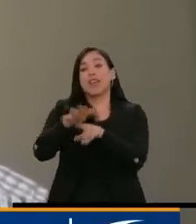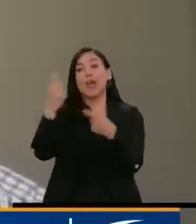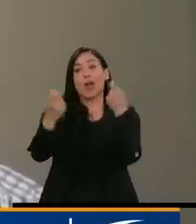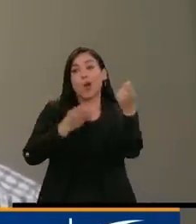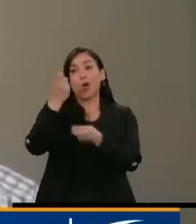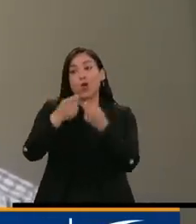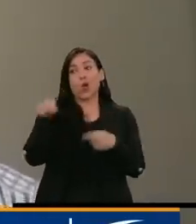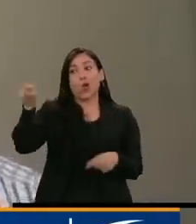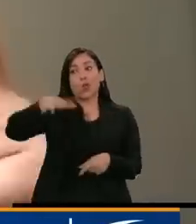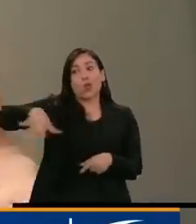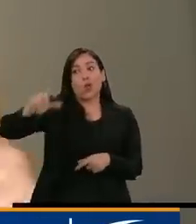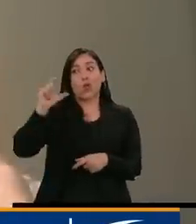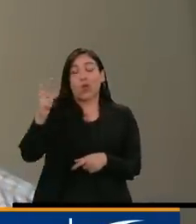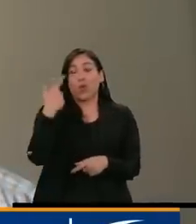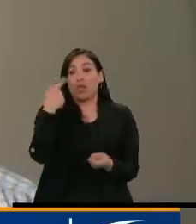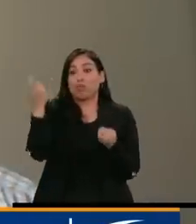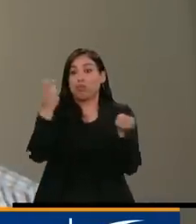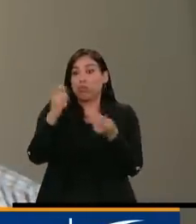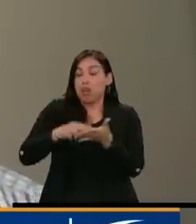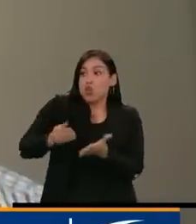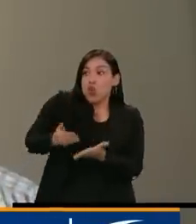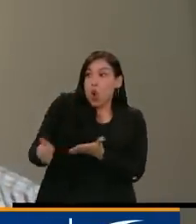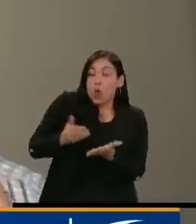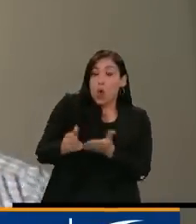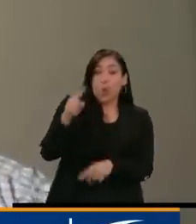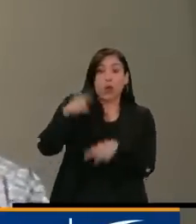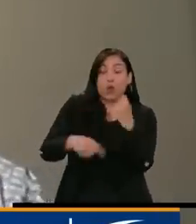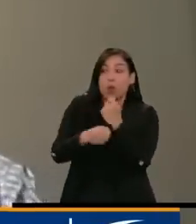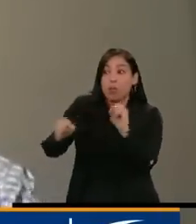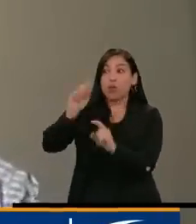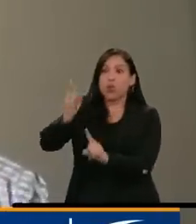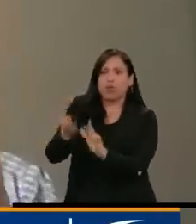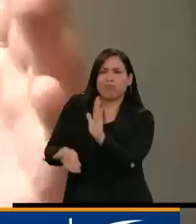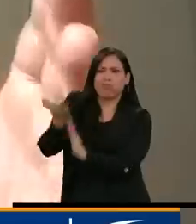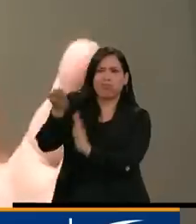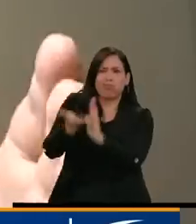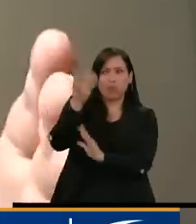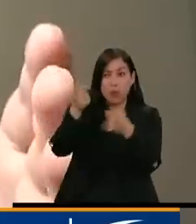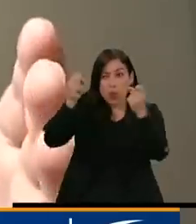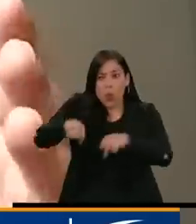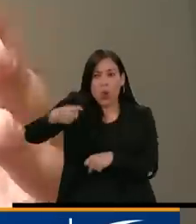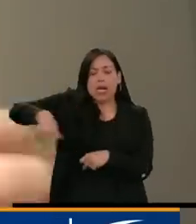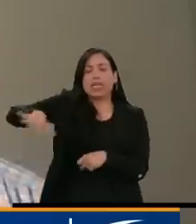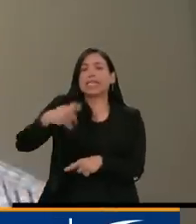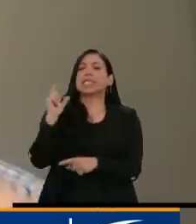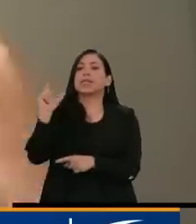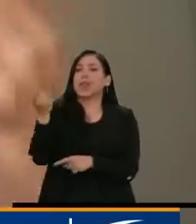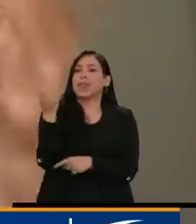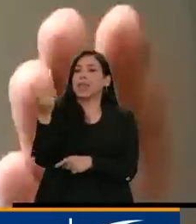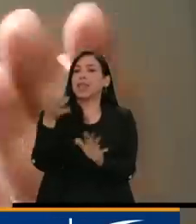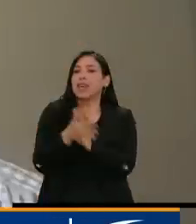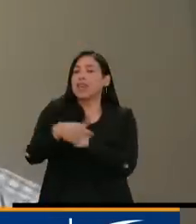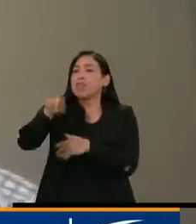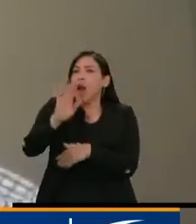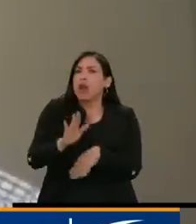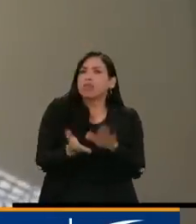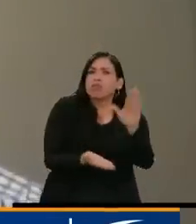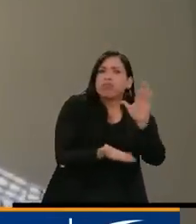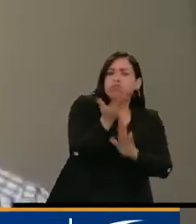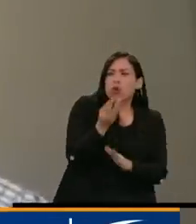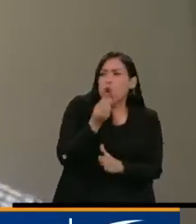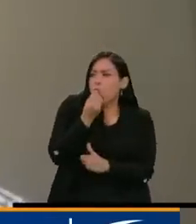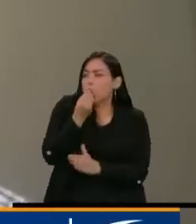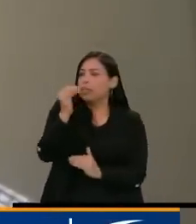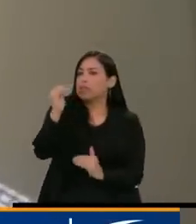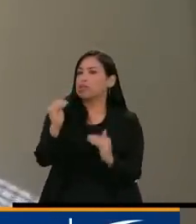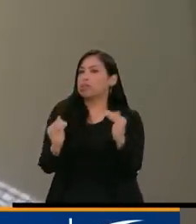para esa ciudad, donde la capacidad de compra de los hogares no se va a ver ajustada por ese aumento del salario ante el gran aumento que tuvieron